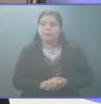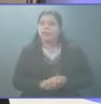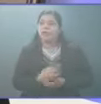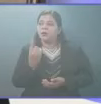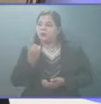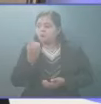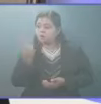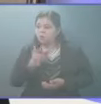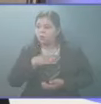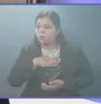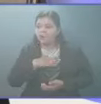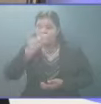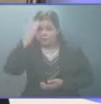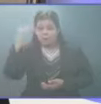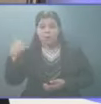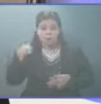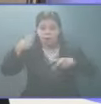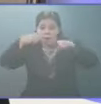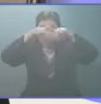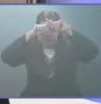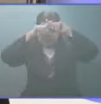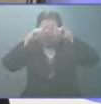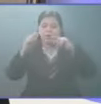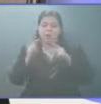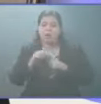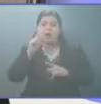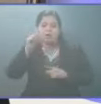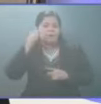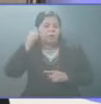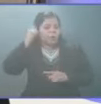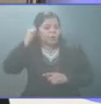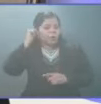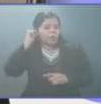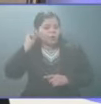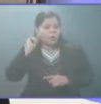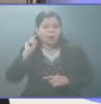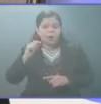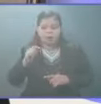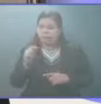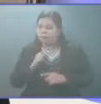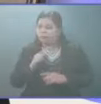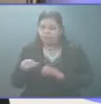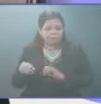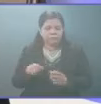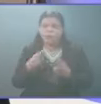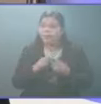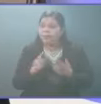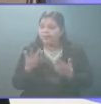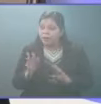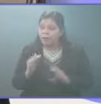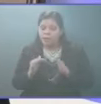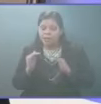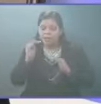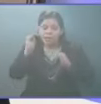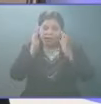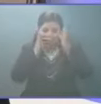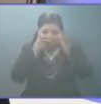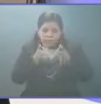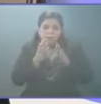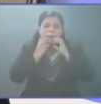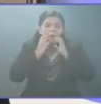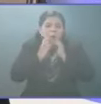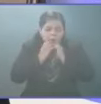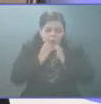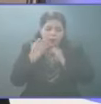solo contamos con señoritas enfermeras, ahí no existen cuidadoras porque el nivel de atención o el nivel de cuidados